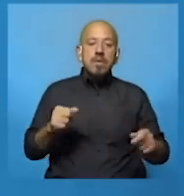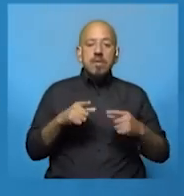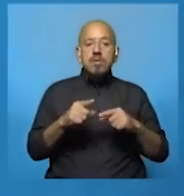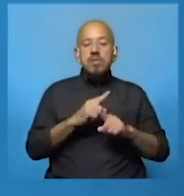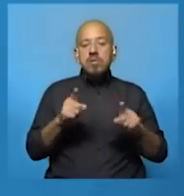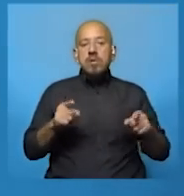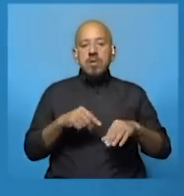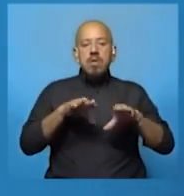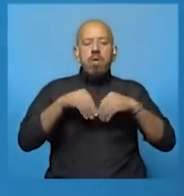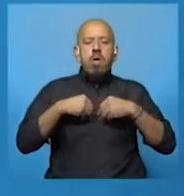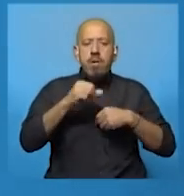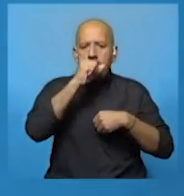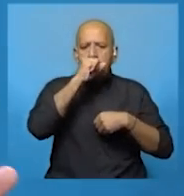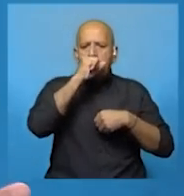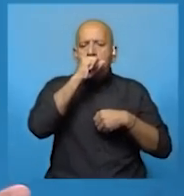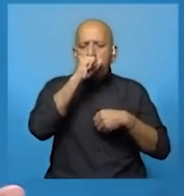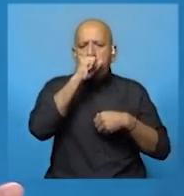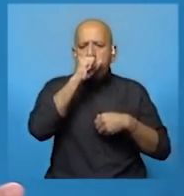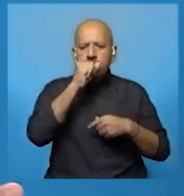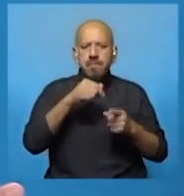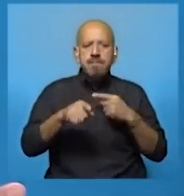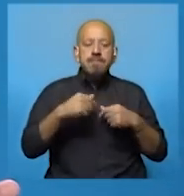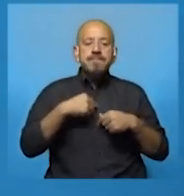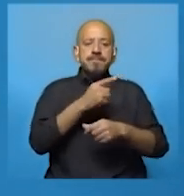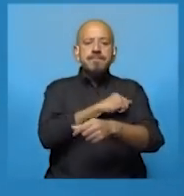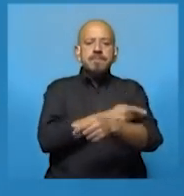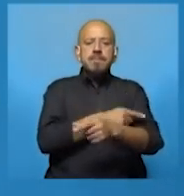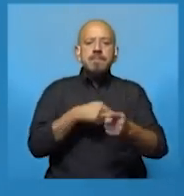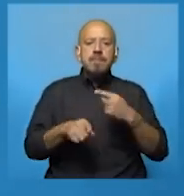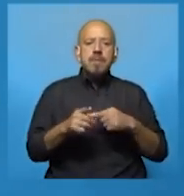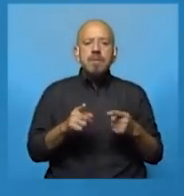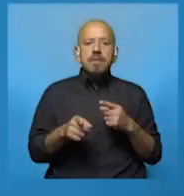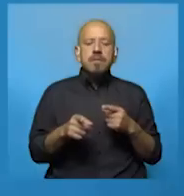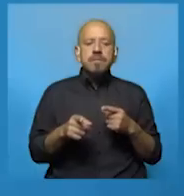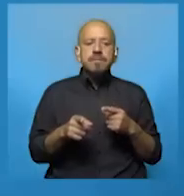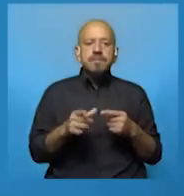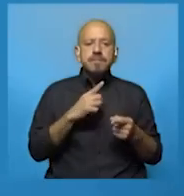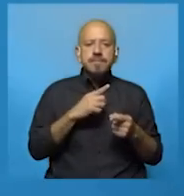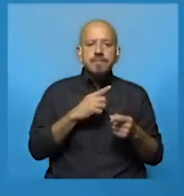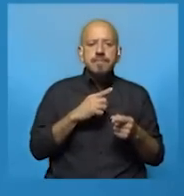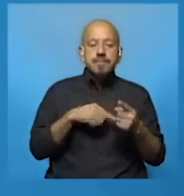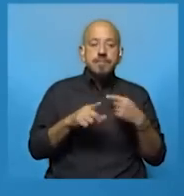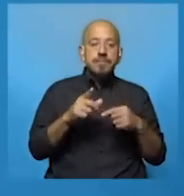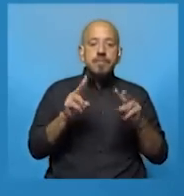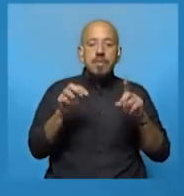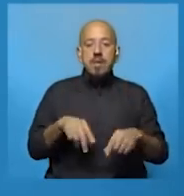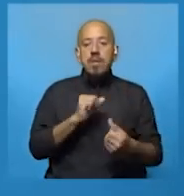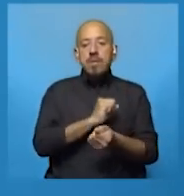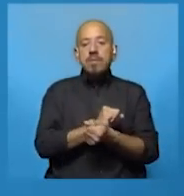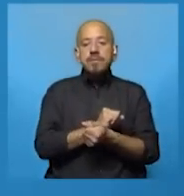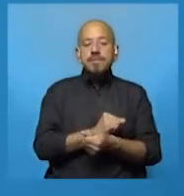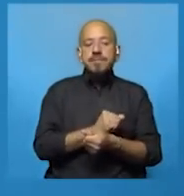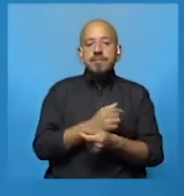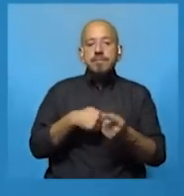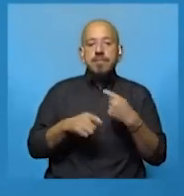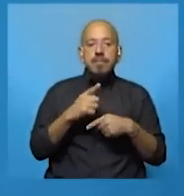tolerar y después hay disputas también de poder Al momento de una manera construir una figura penal y saber cuál